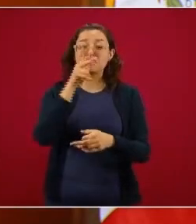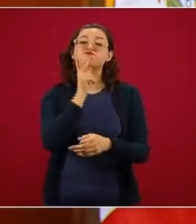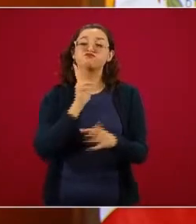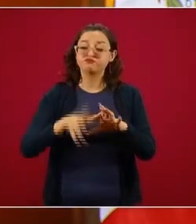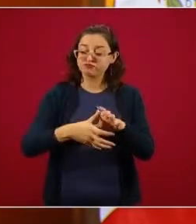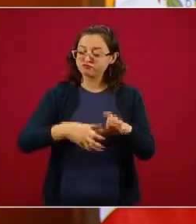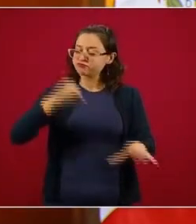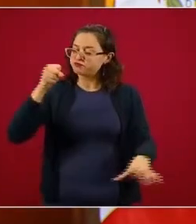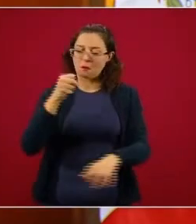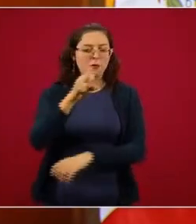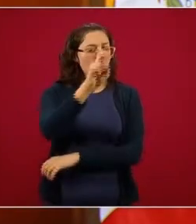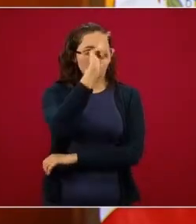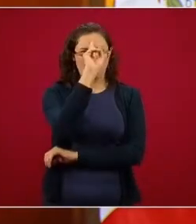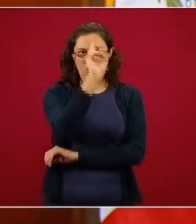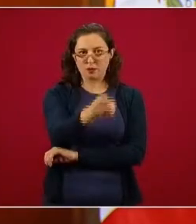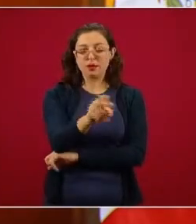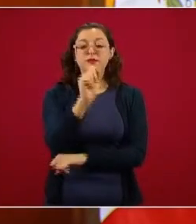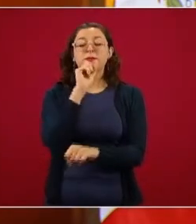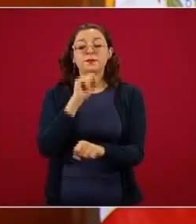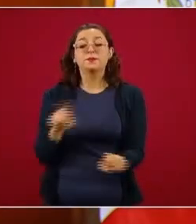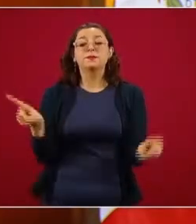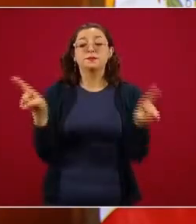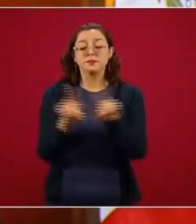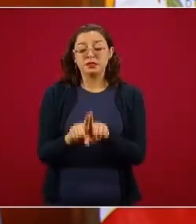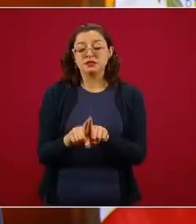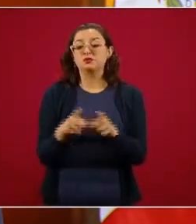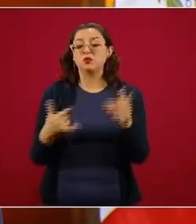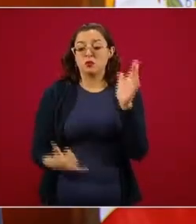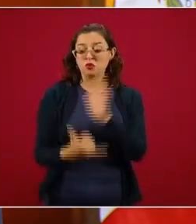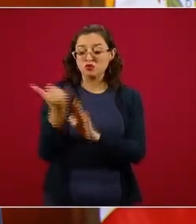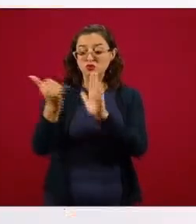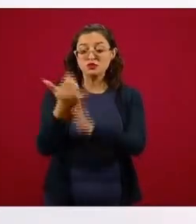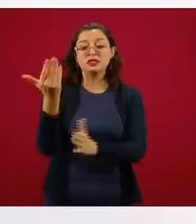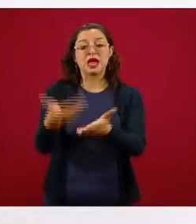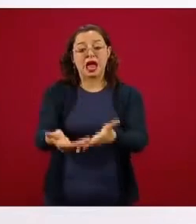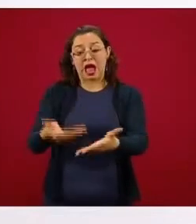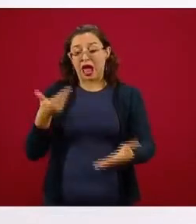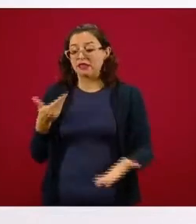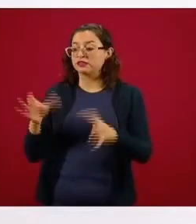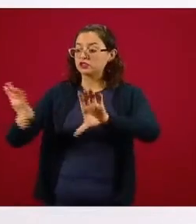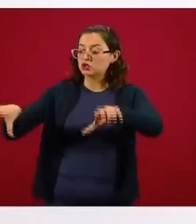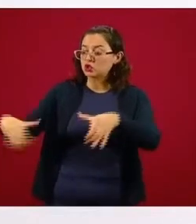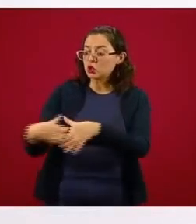estamos realizando, se consulta a las comunidades